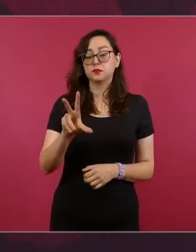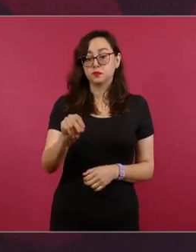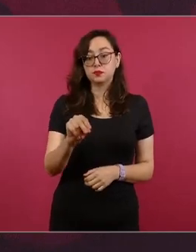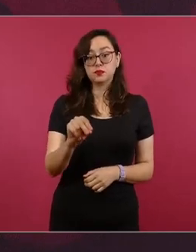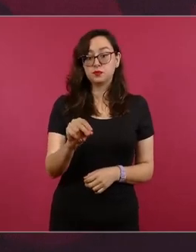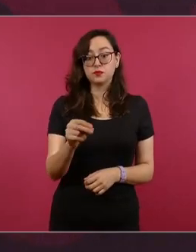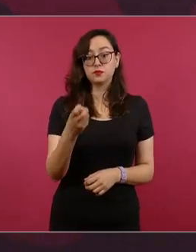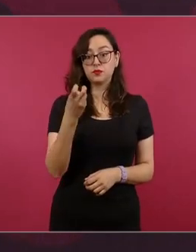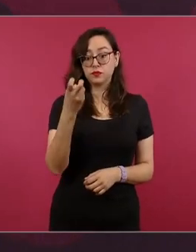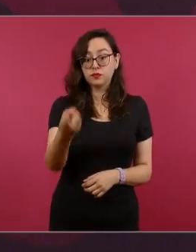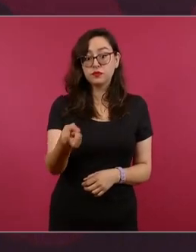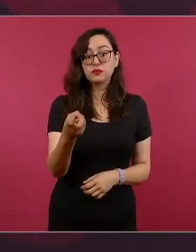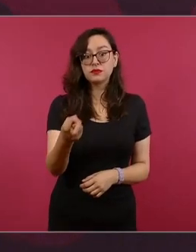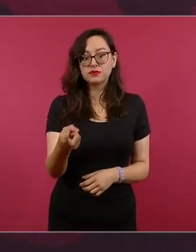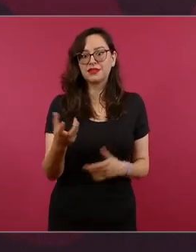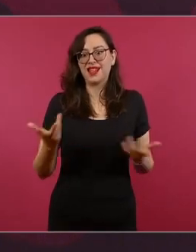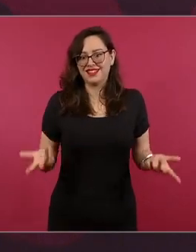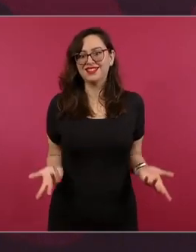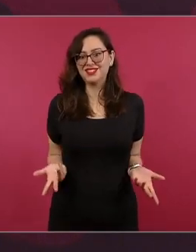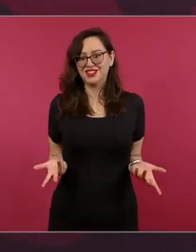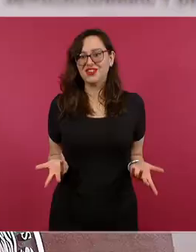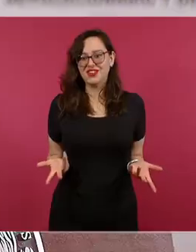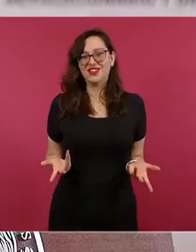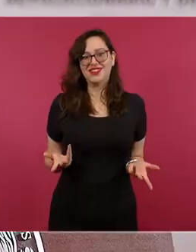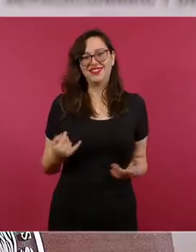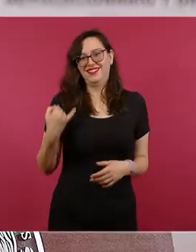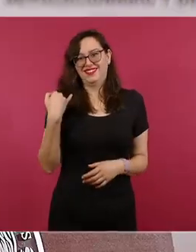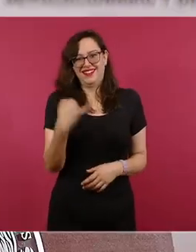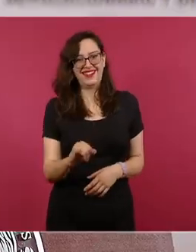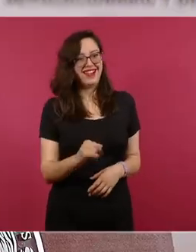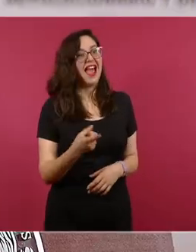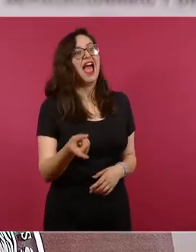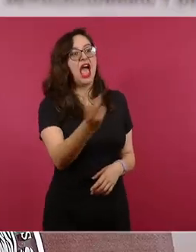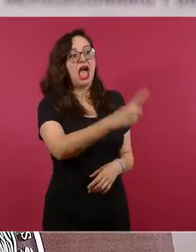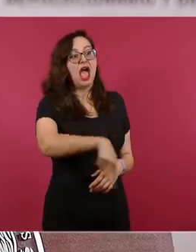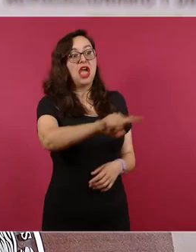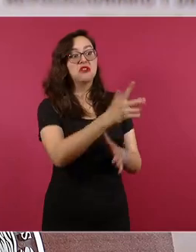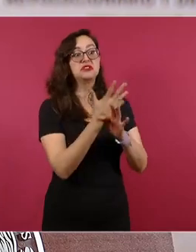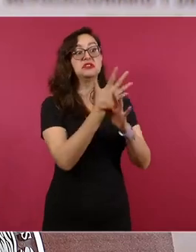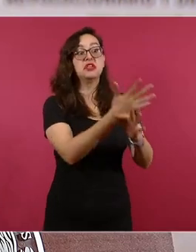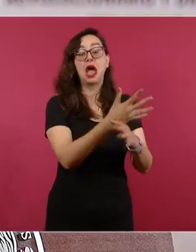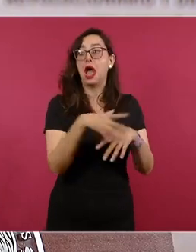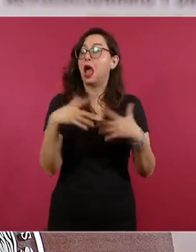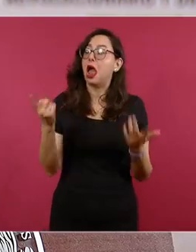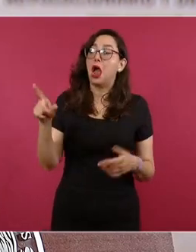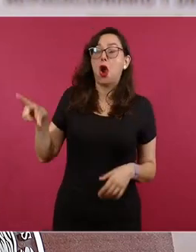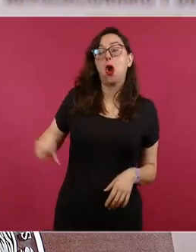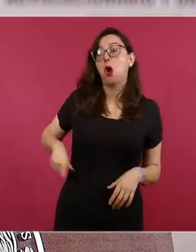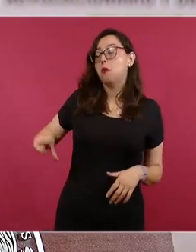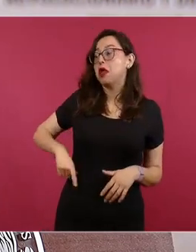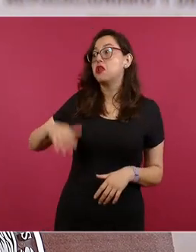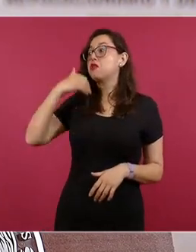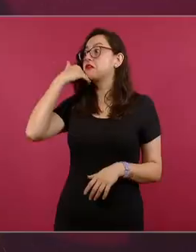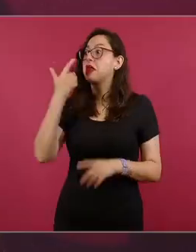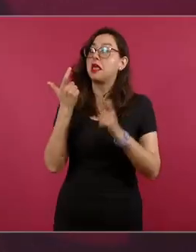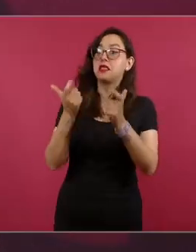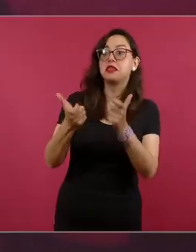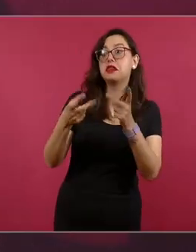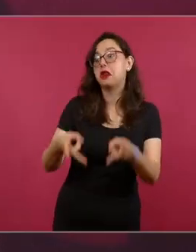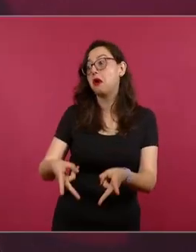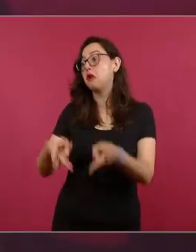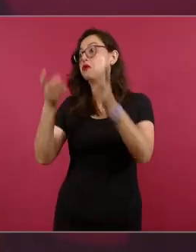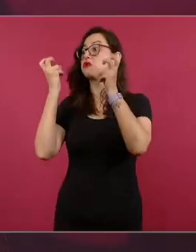establecer lo irónico de este punto. ¿Cómo pueden decir ahora que lo que se pretende es robar y confiscar los recursos de los